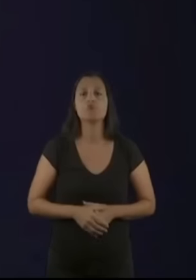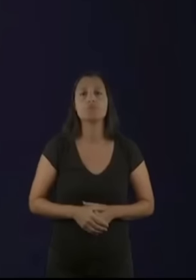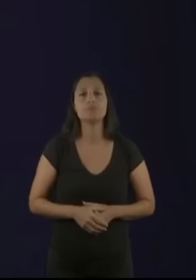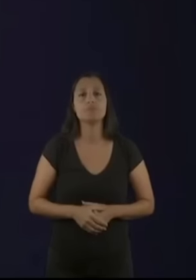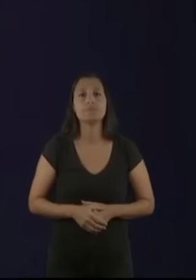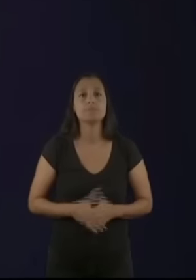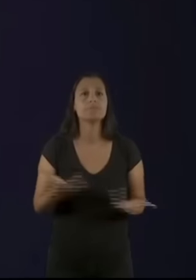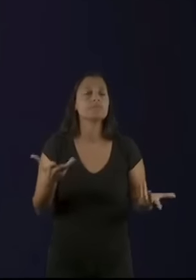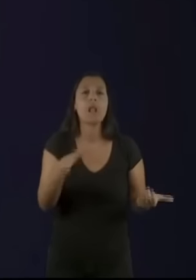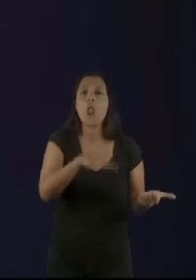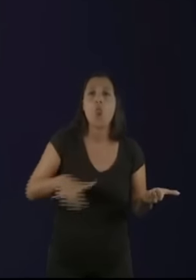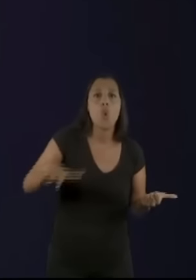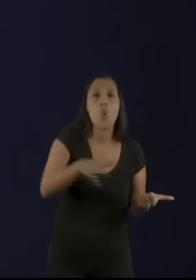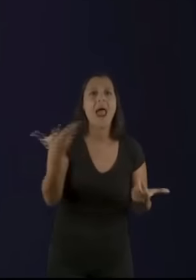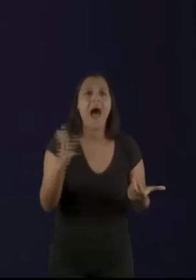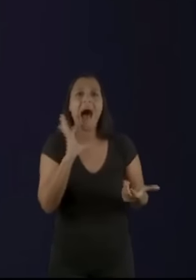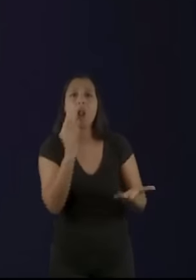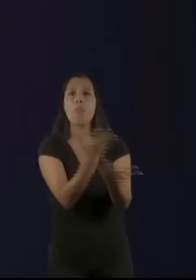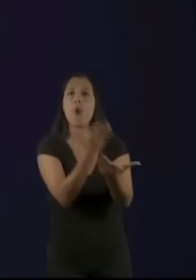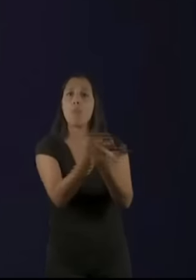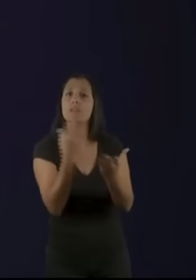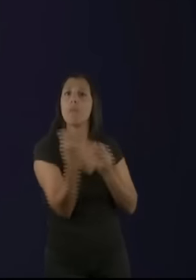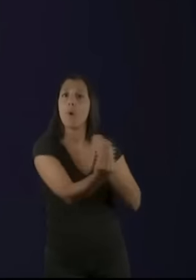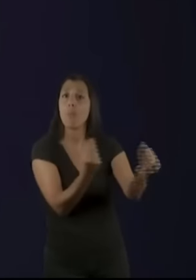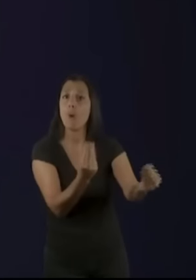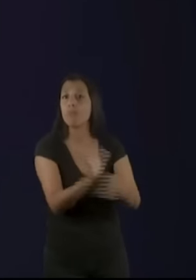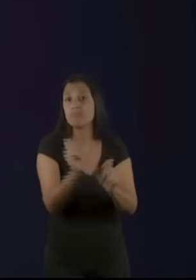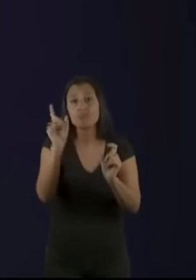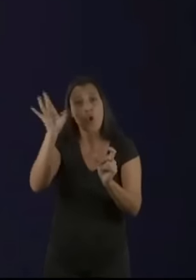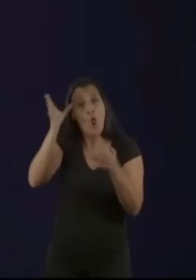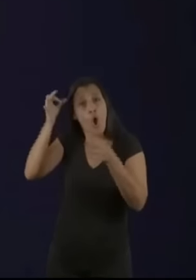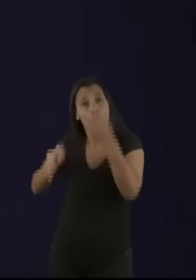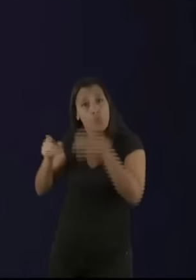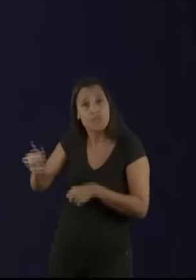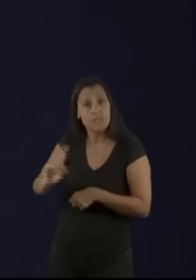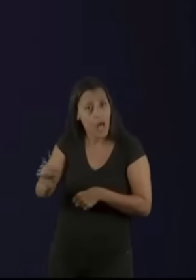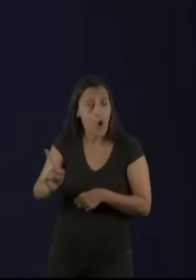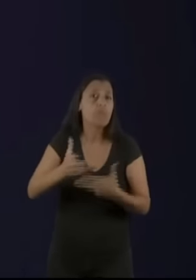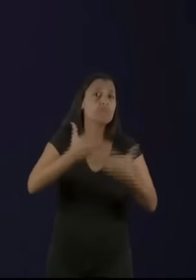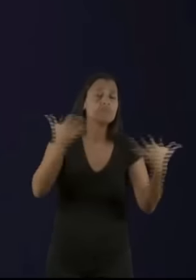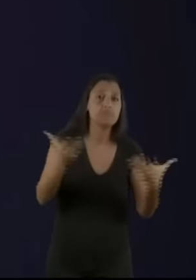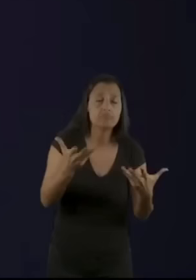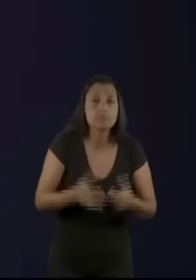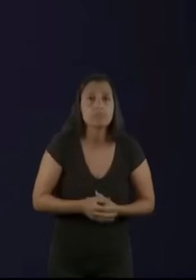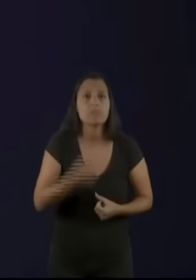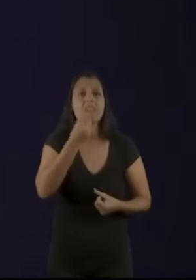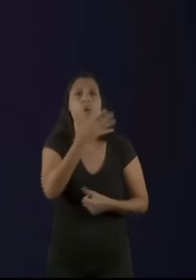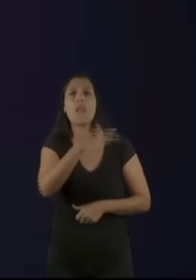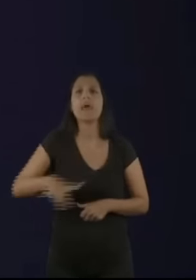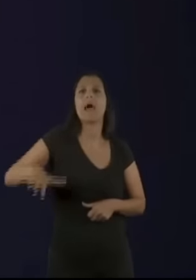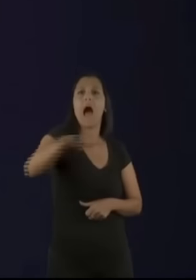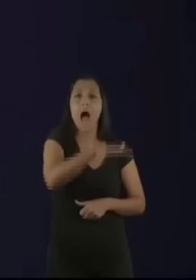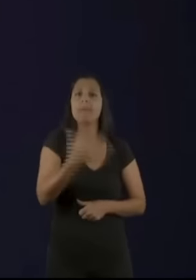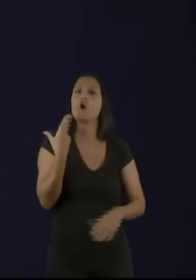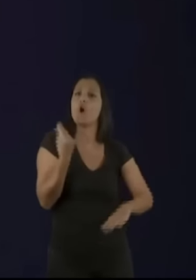en cada lugar que se proponga no en la no no solo en este caso digamos sino en el resto de las de los de los de los